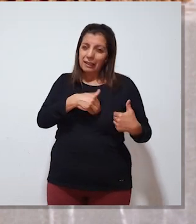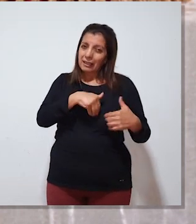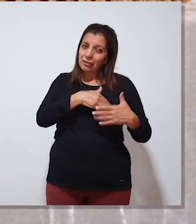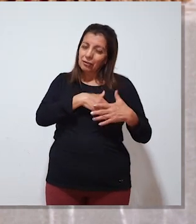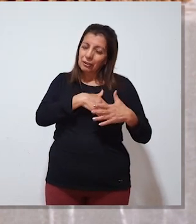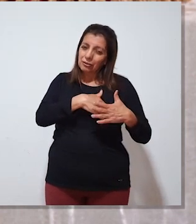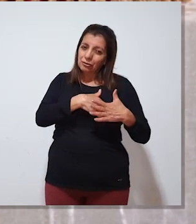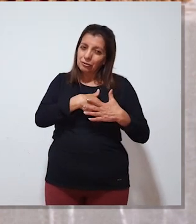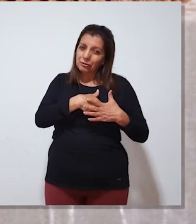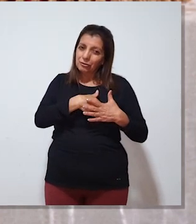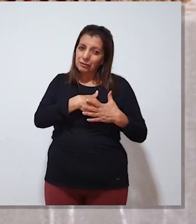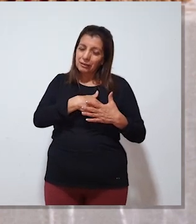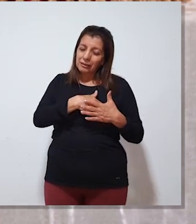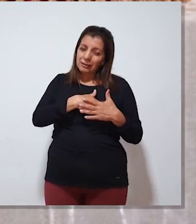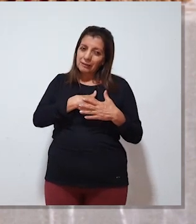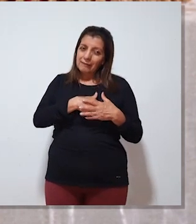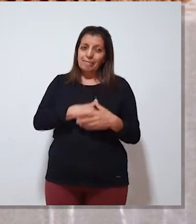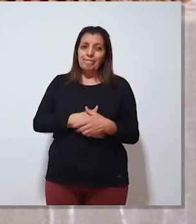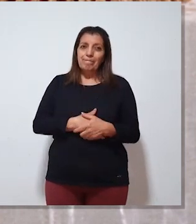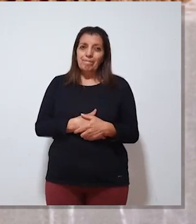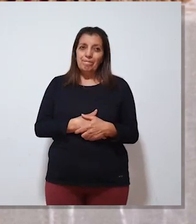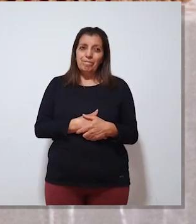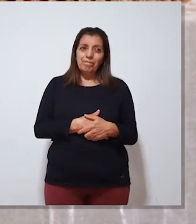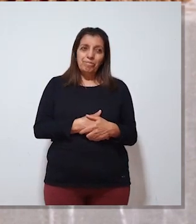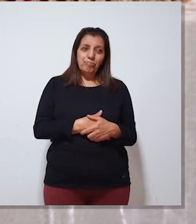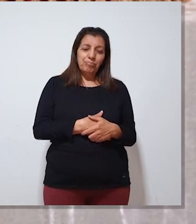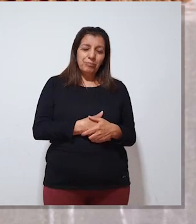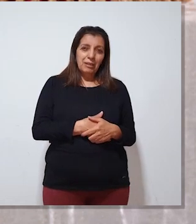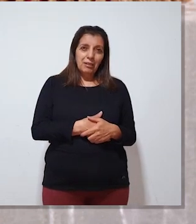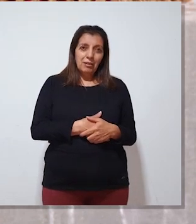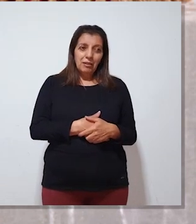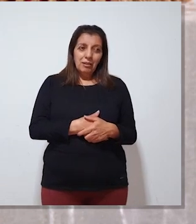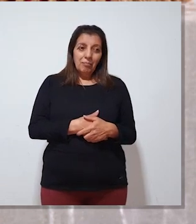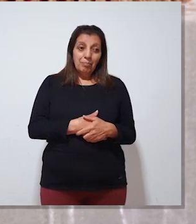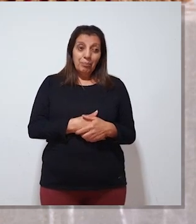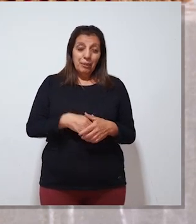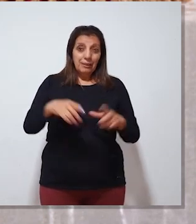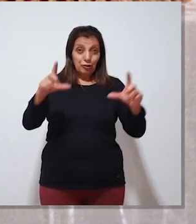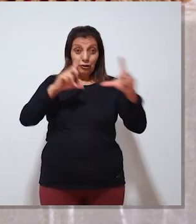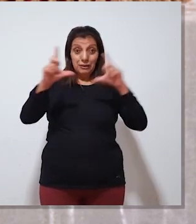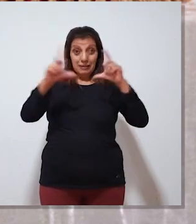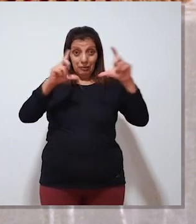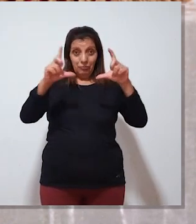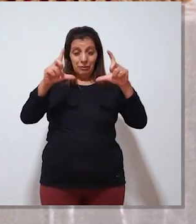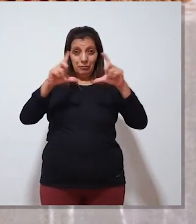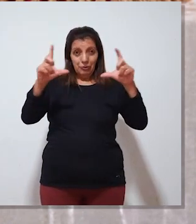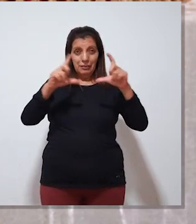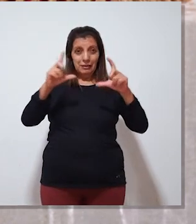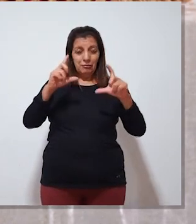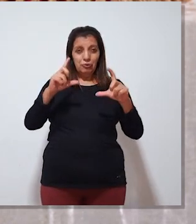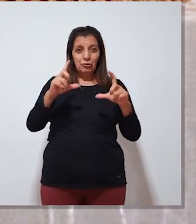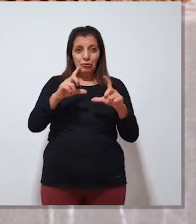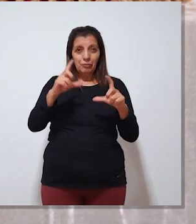espiritual, como en las atronadoras informaciones que nos afligen, son exigencias del discernimiento